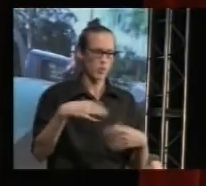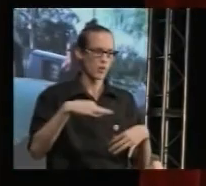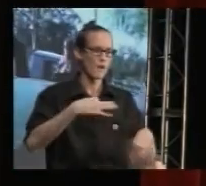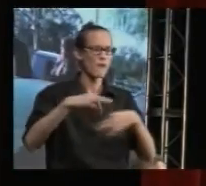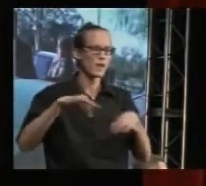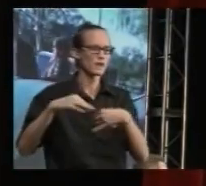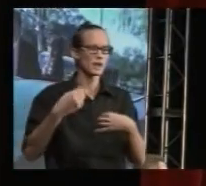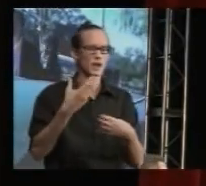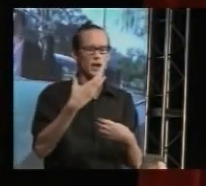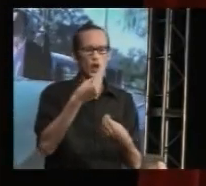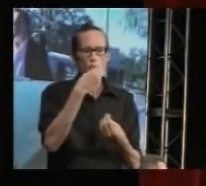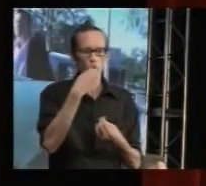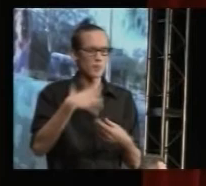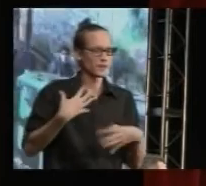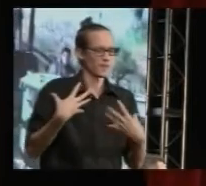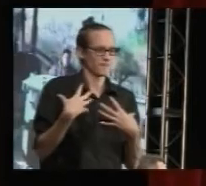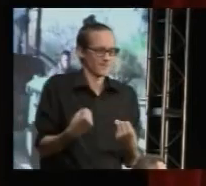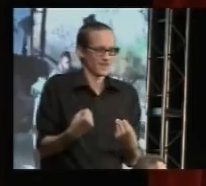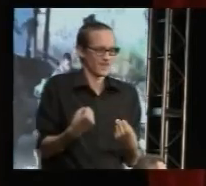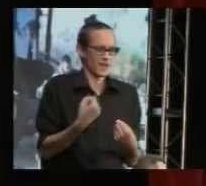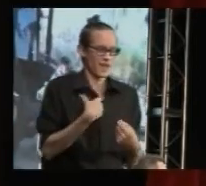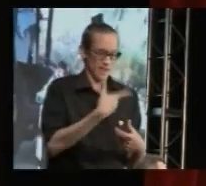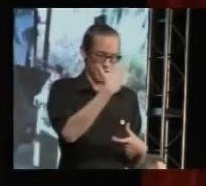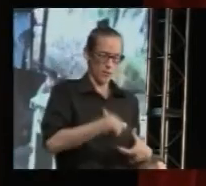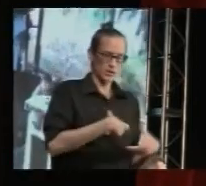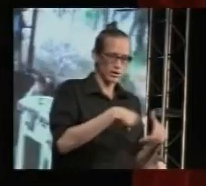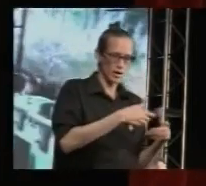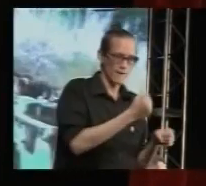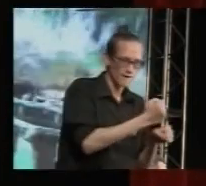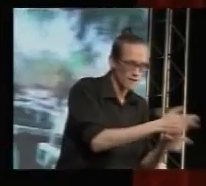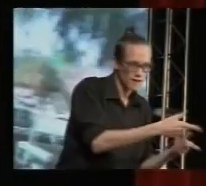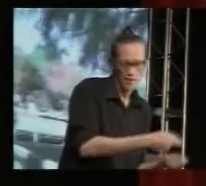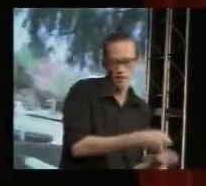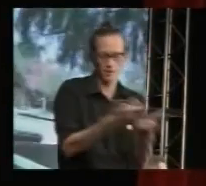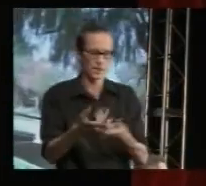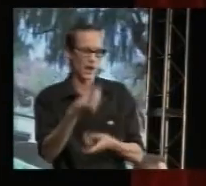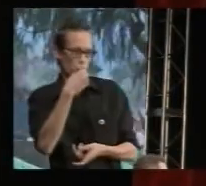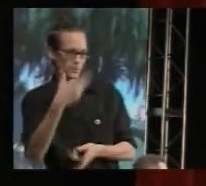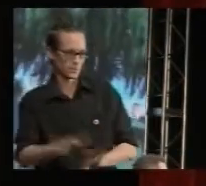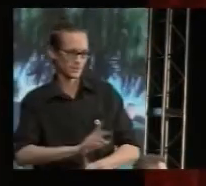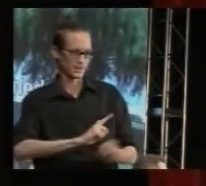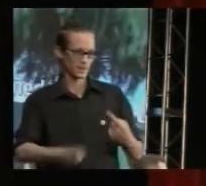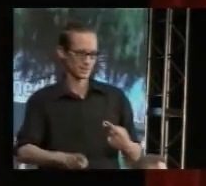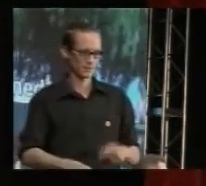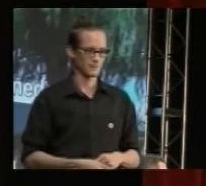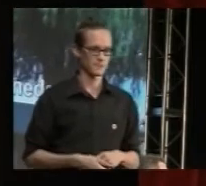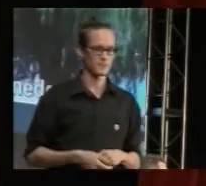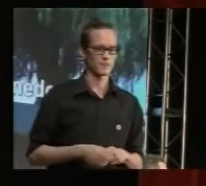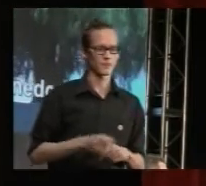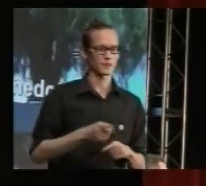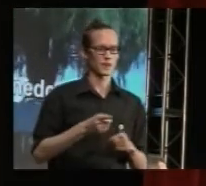sana del productor directamente al consumidor. También en el parque hortícola generamos una feria que reduce la cadena